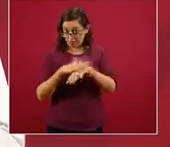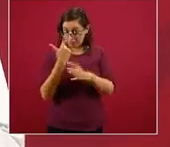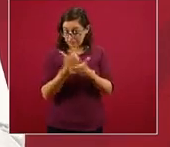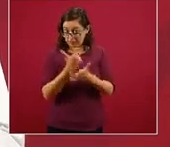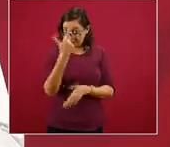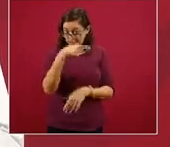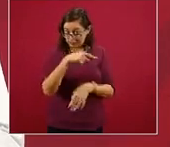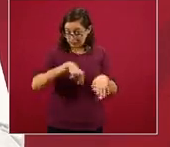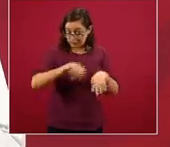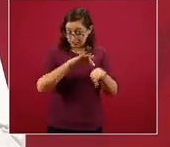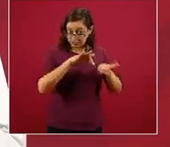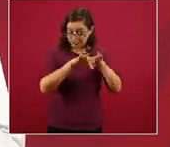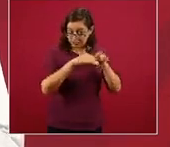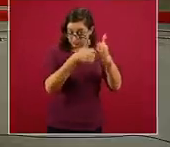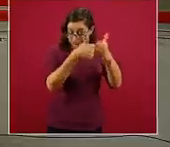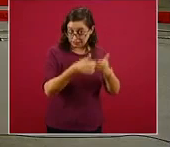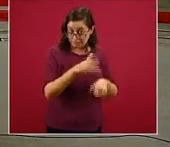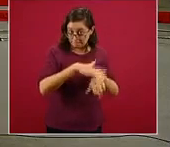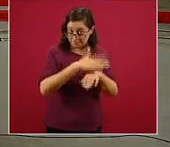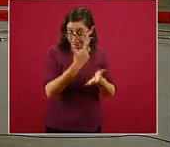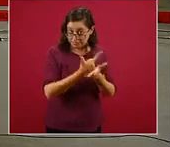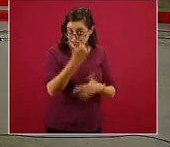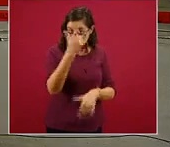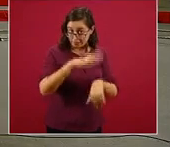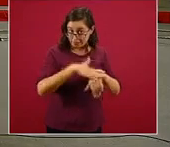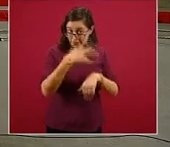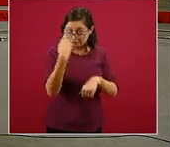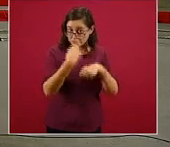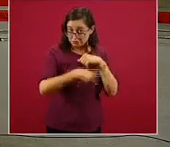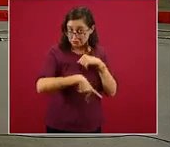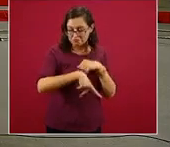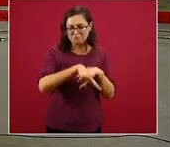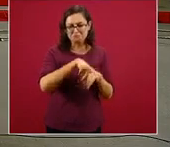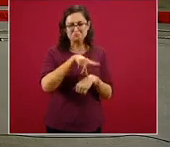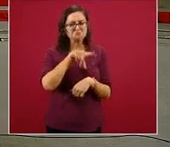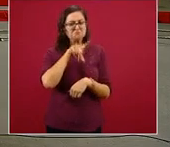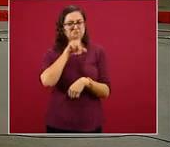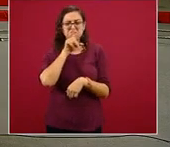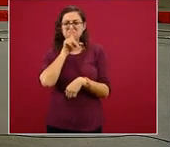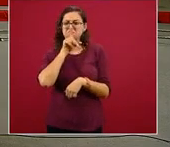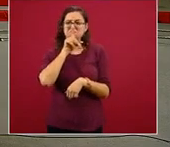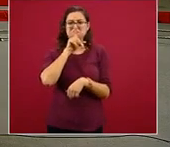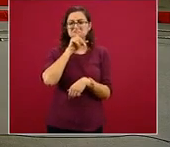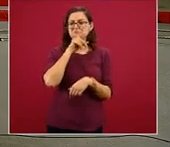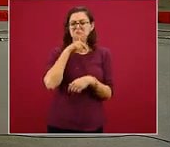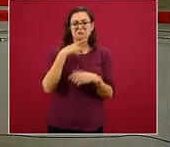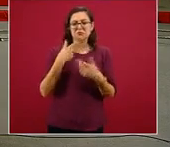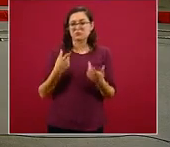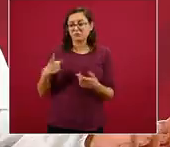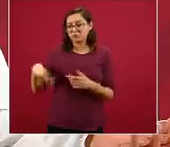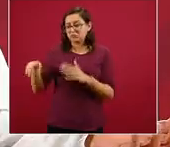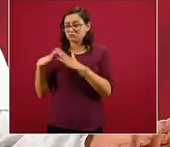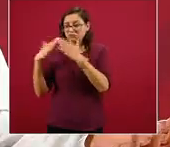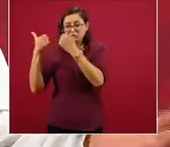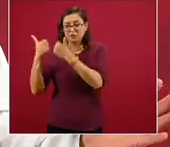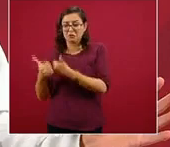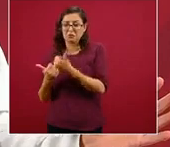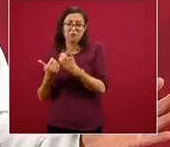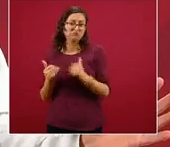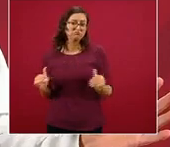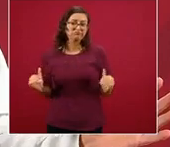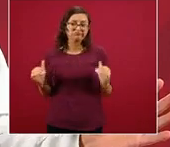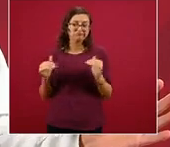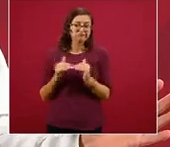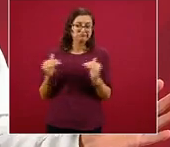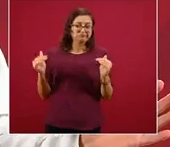que se quedaron laborando y atendiendo y exponiéndose todos los días a pacientes con COVID, a aquellos que estuvieron en